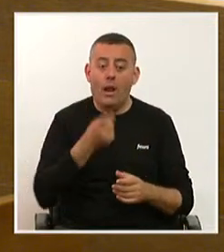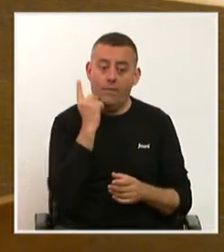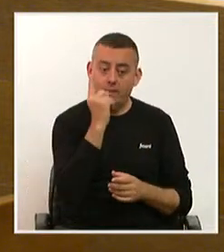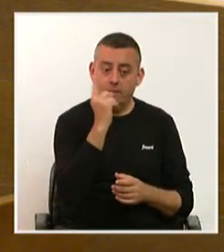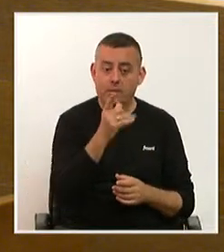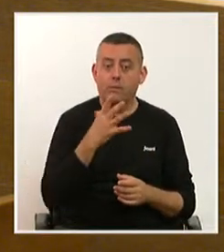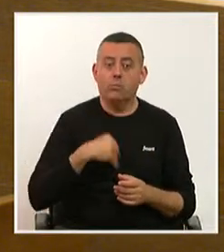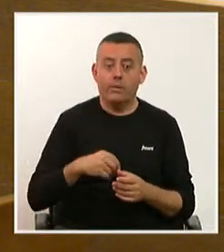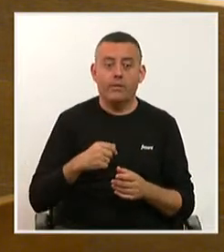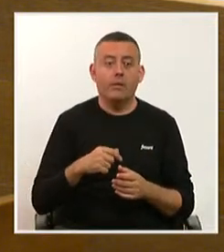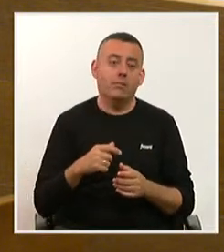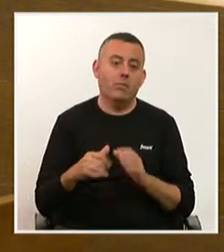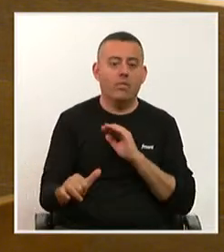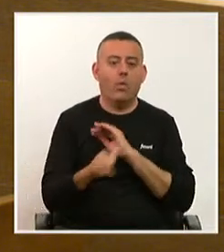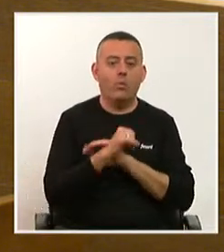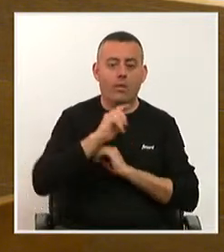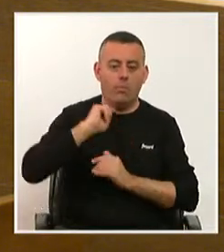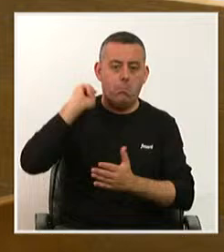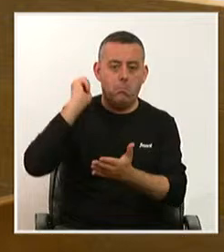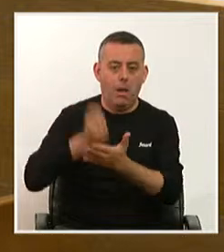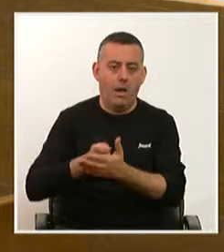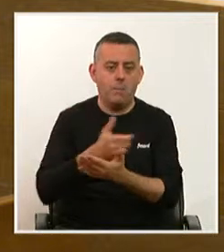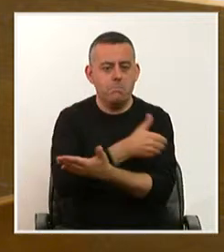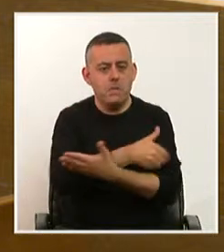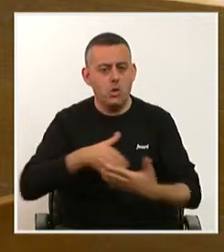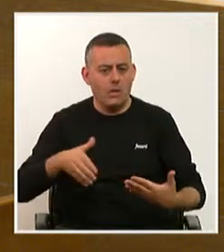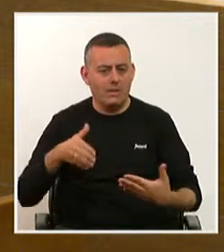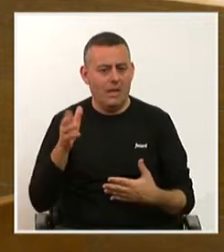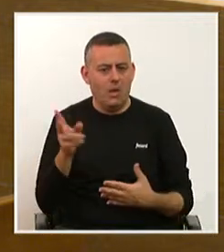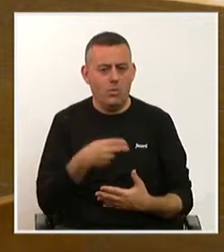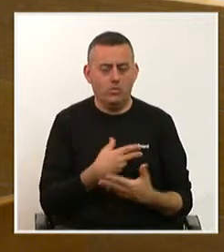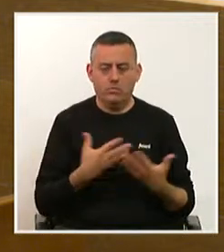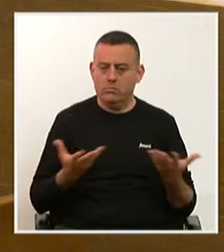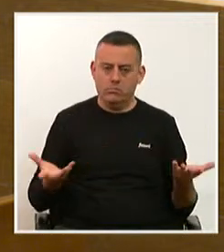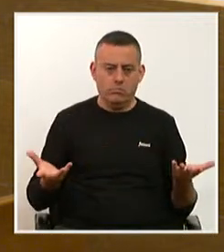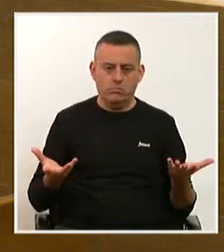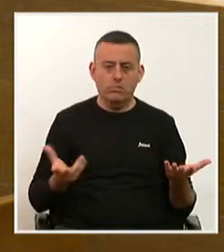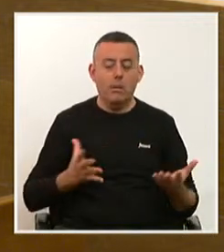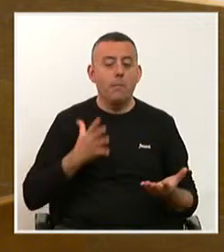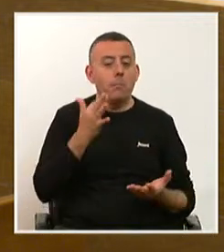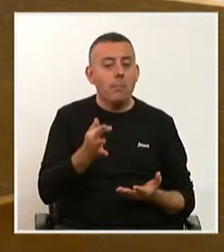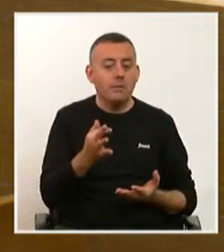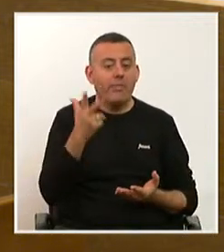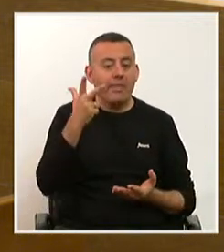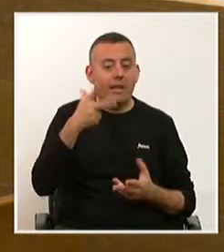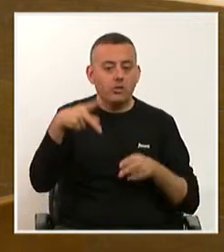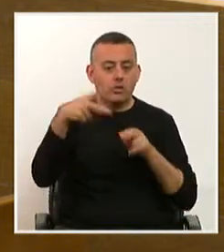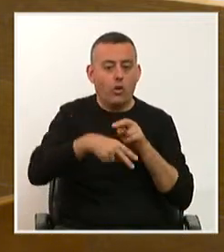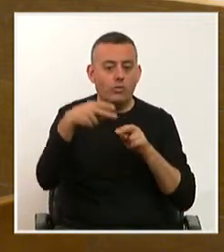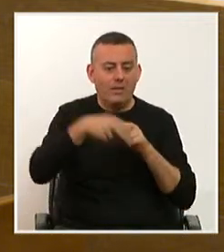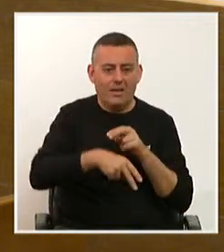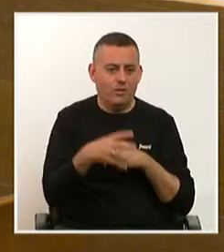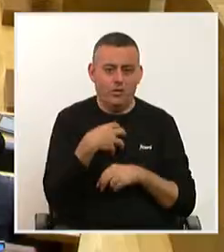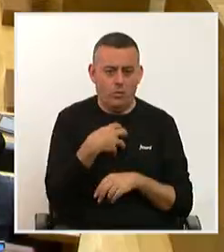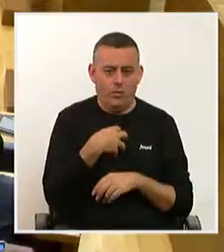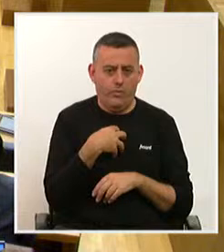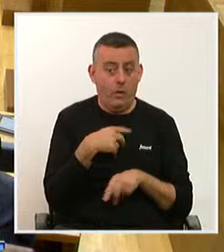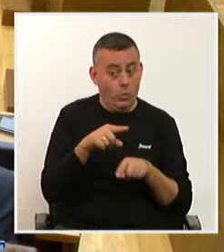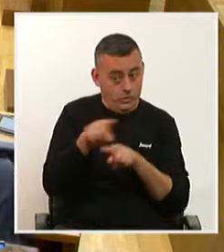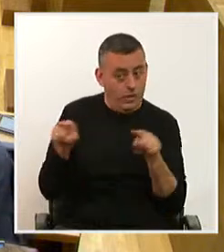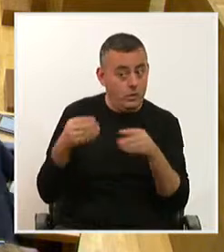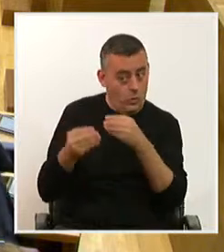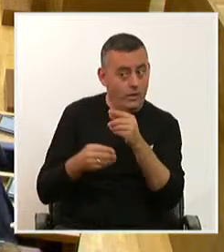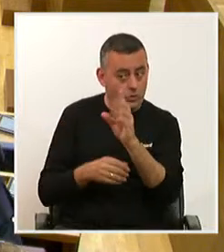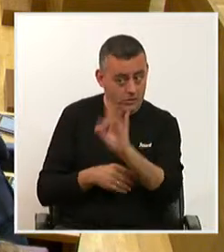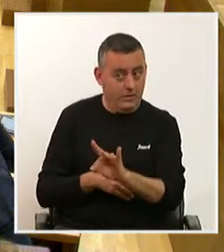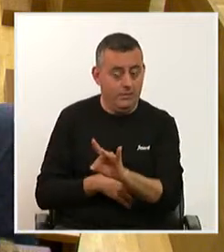conscientes de que sería recortar derechos como ustedes s Muchas gracias